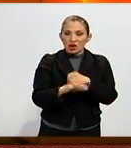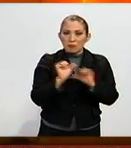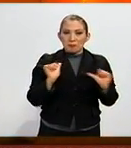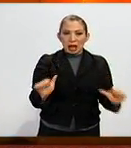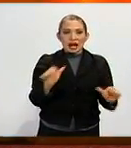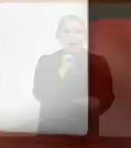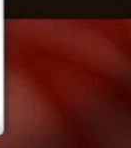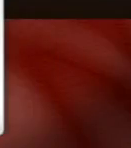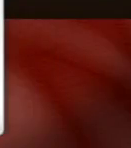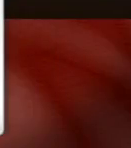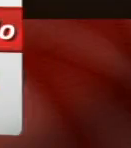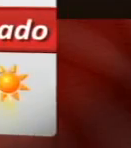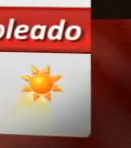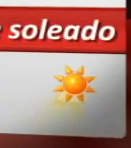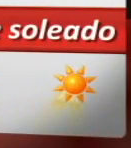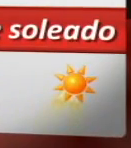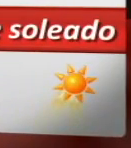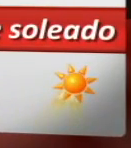peligro.